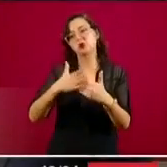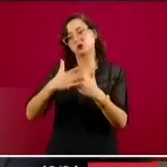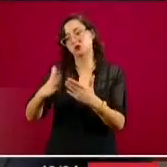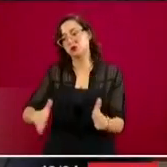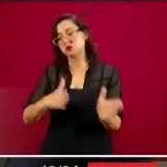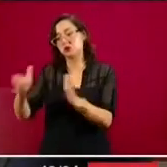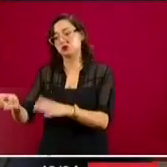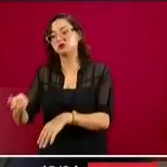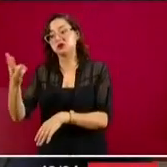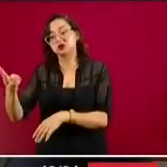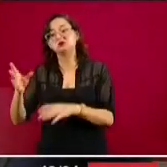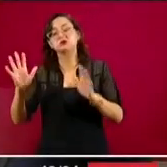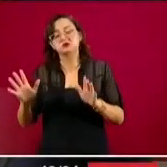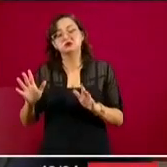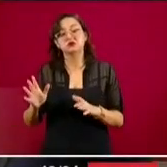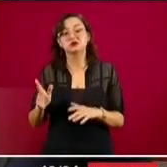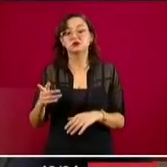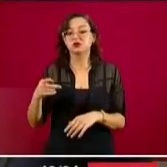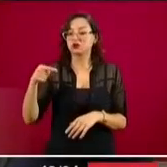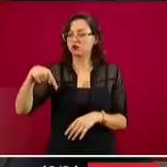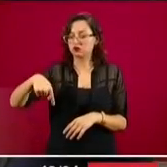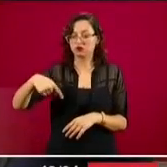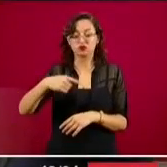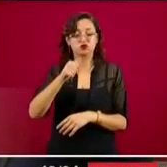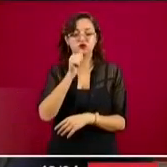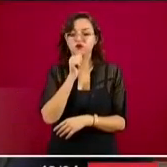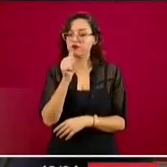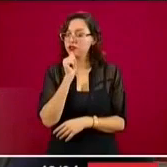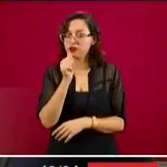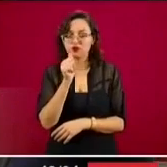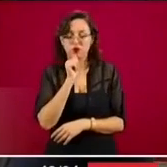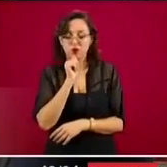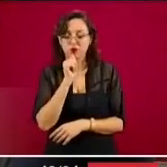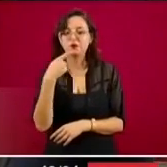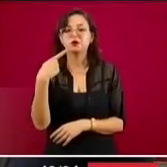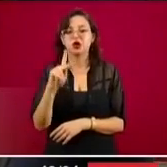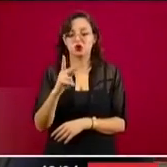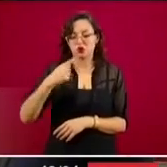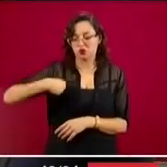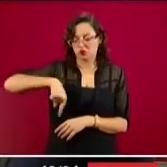aquí, que quede claro, estamos anticipándonos nuevamente a la fase 3.